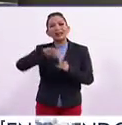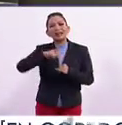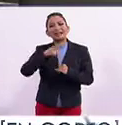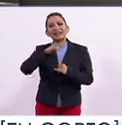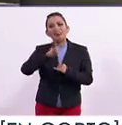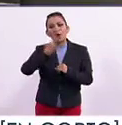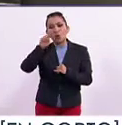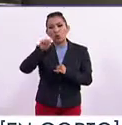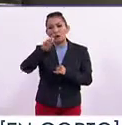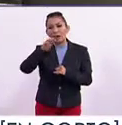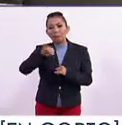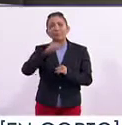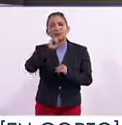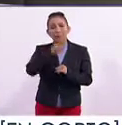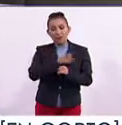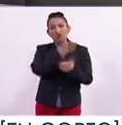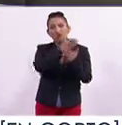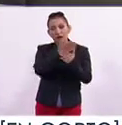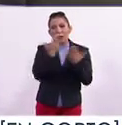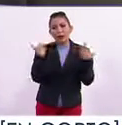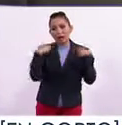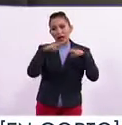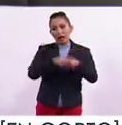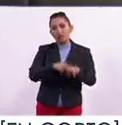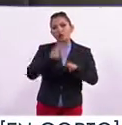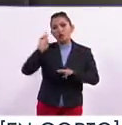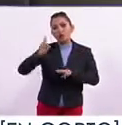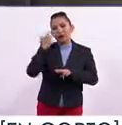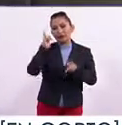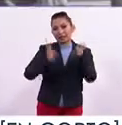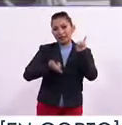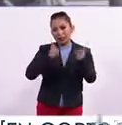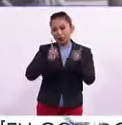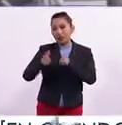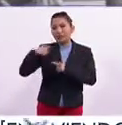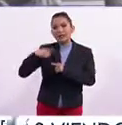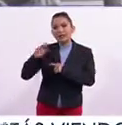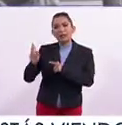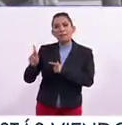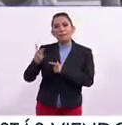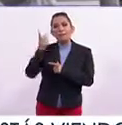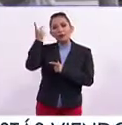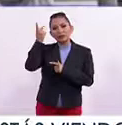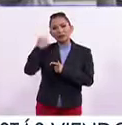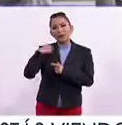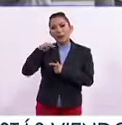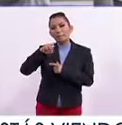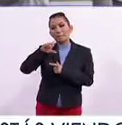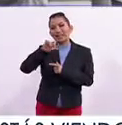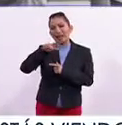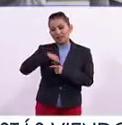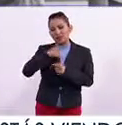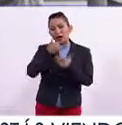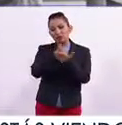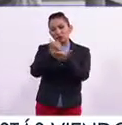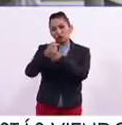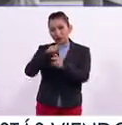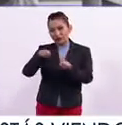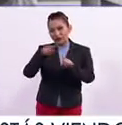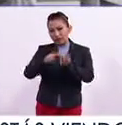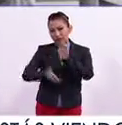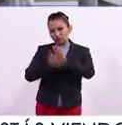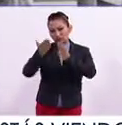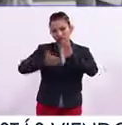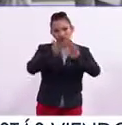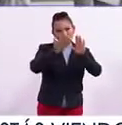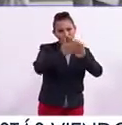profesor visitante en la Universidad de Texas y en el Politécnico de Milán. Participó en diversas obras que se construyeron con motivo de los